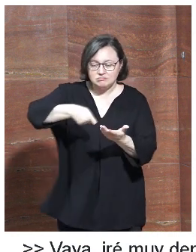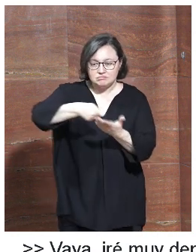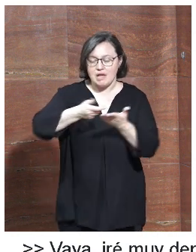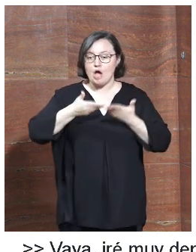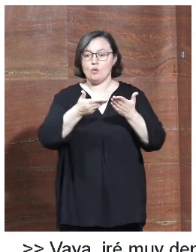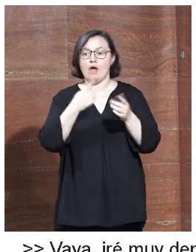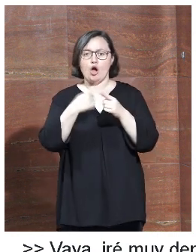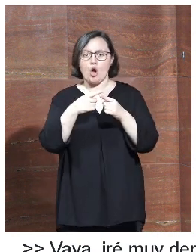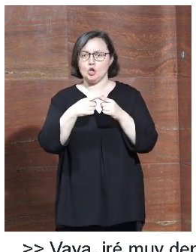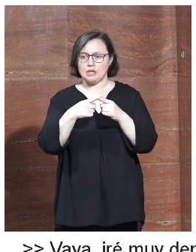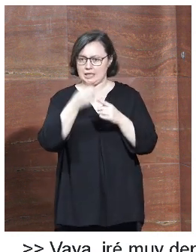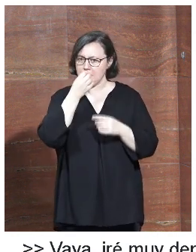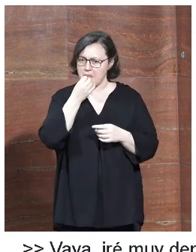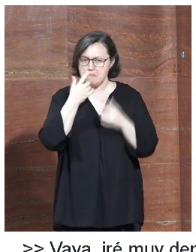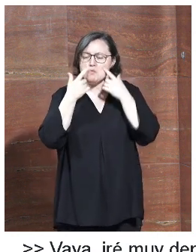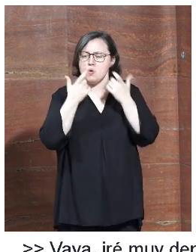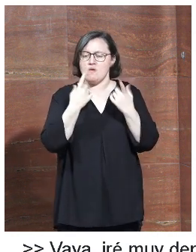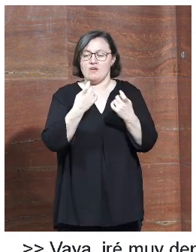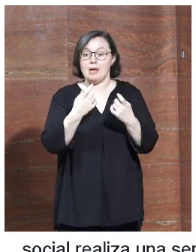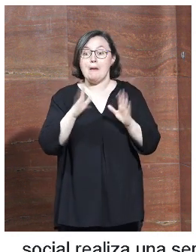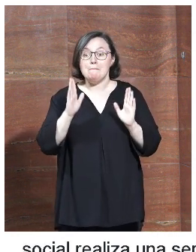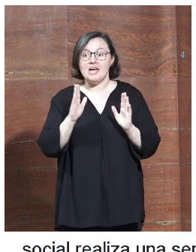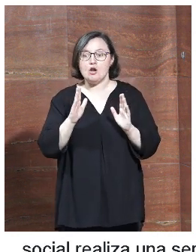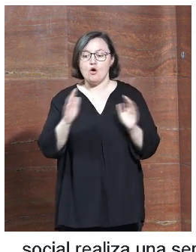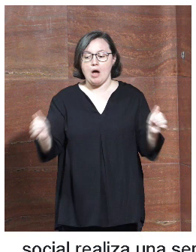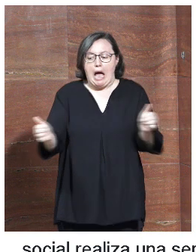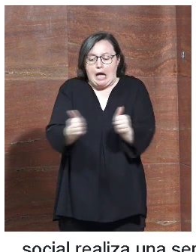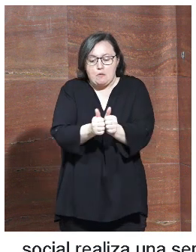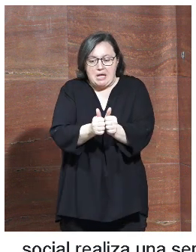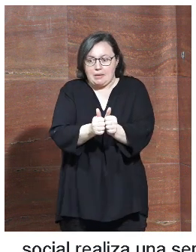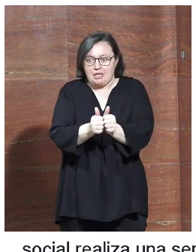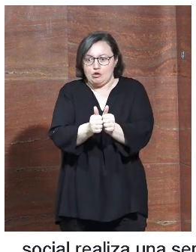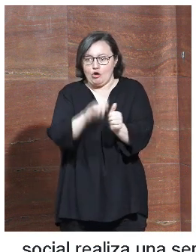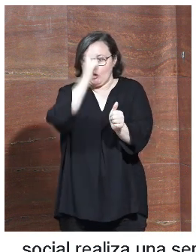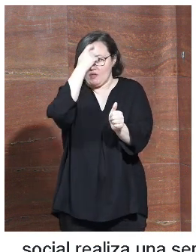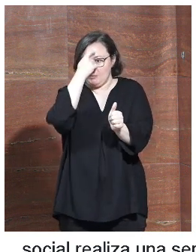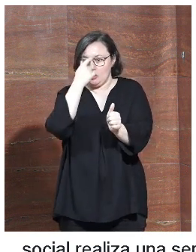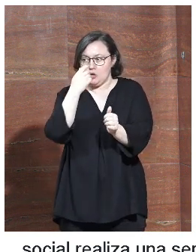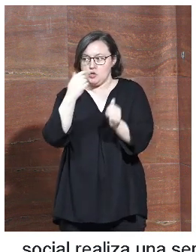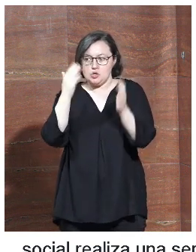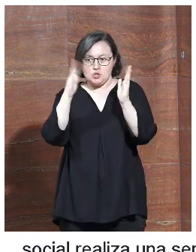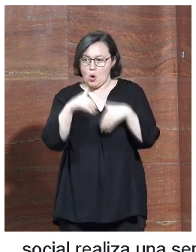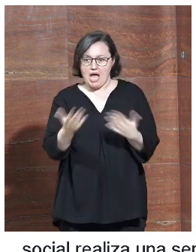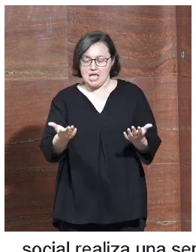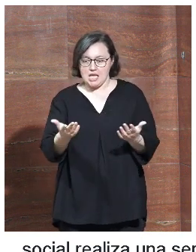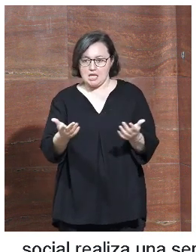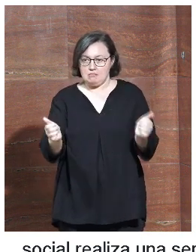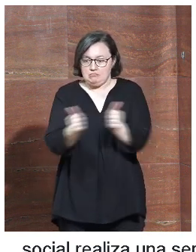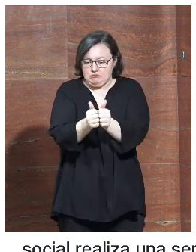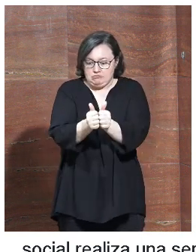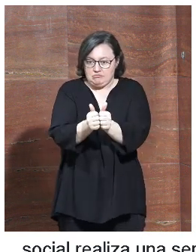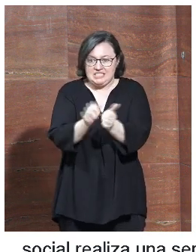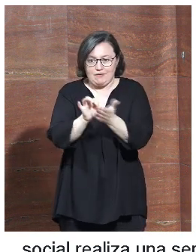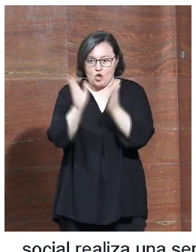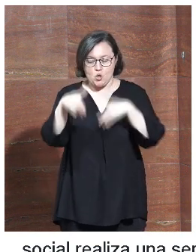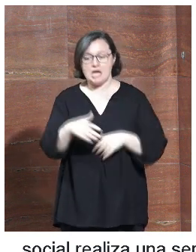cosas muy, muy evidentes, pero el acompañamiento no lo hace nadie, ¿no? Entonces, para